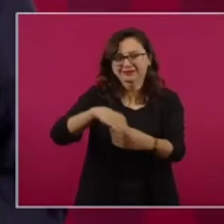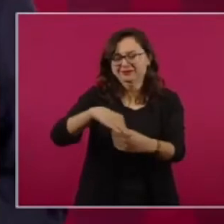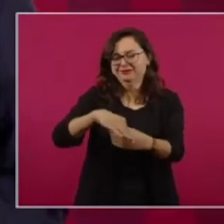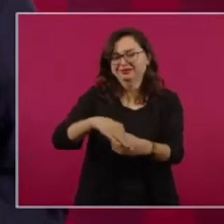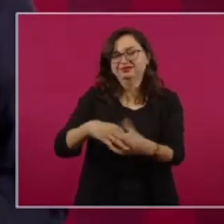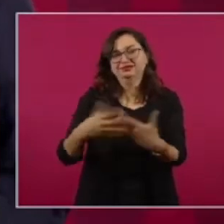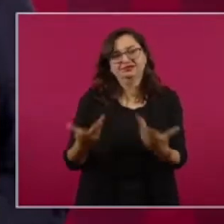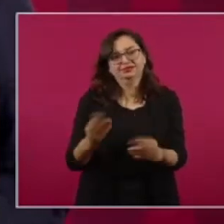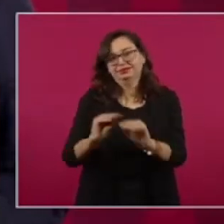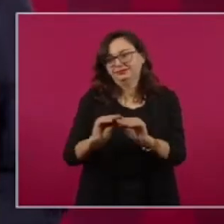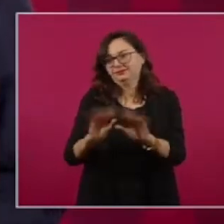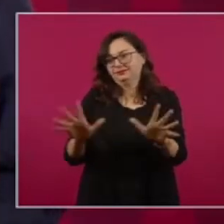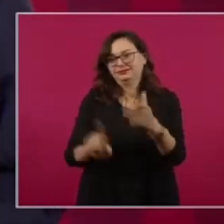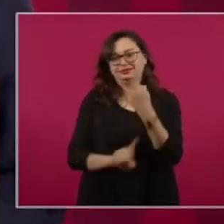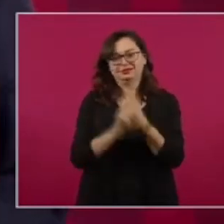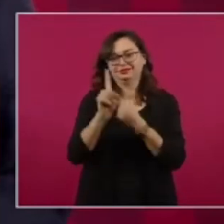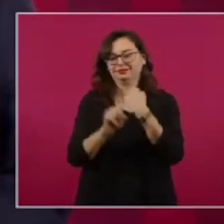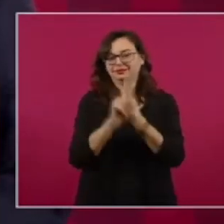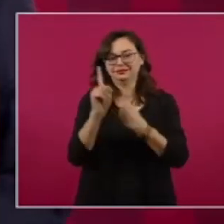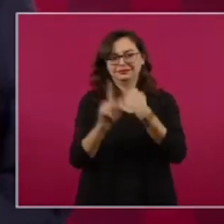haber